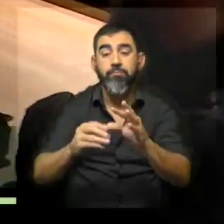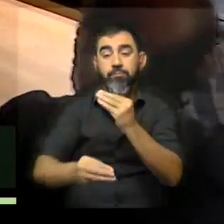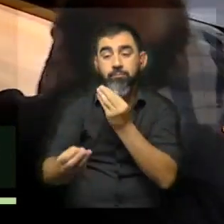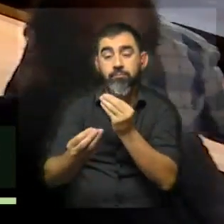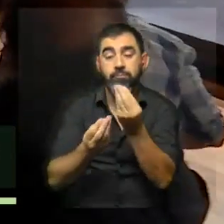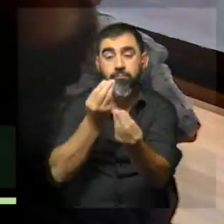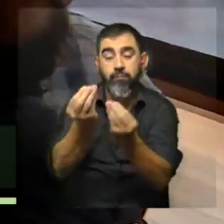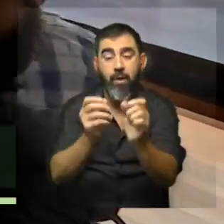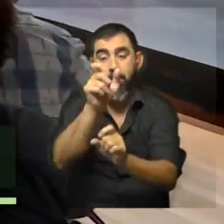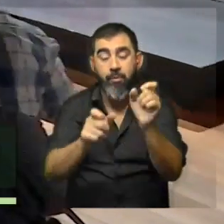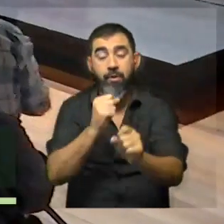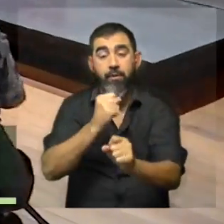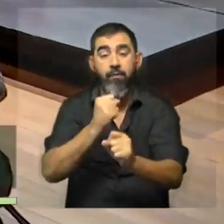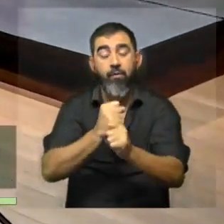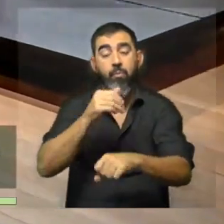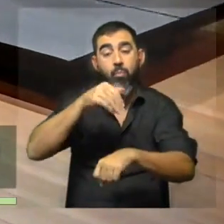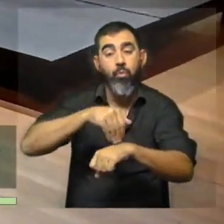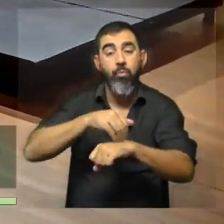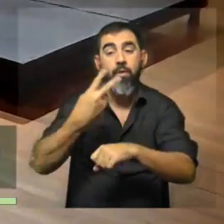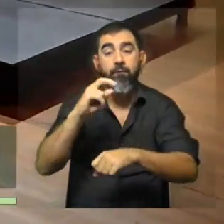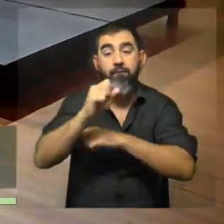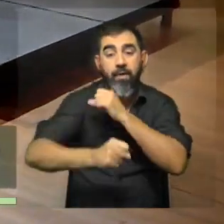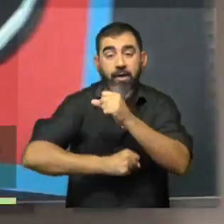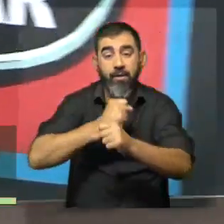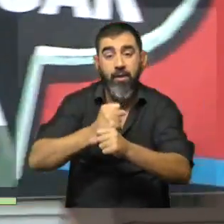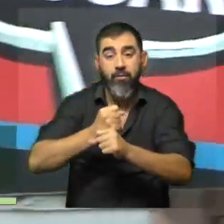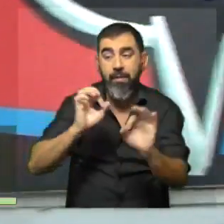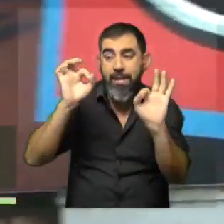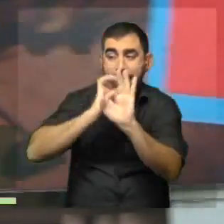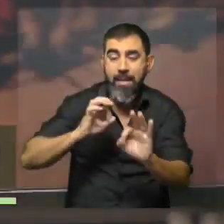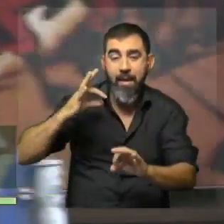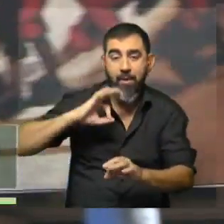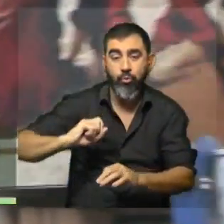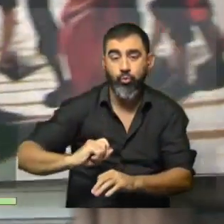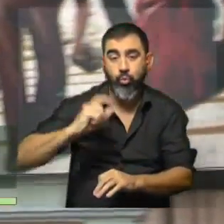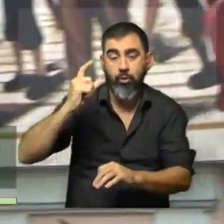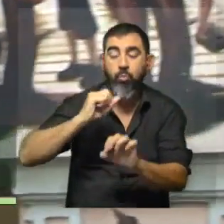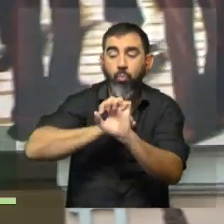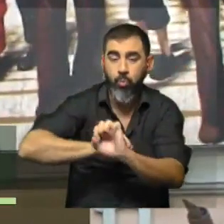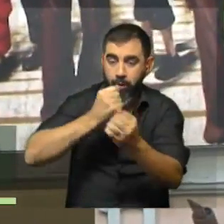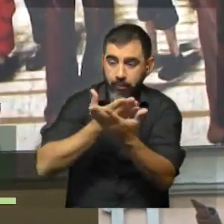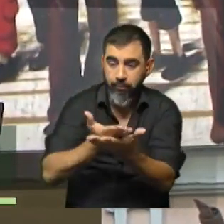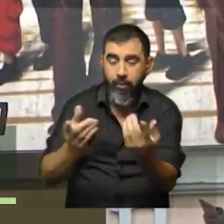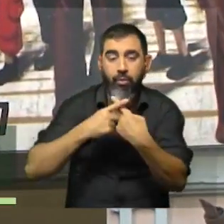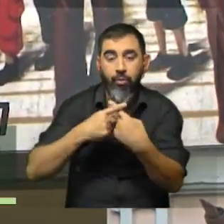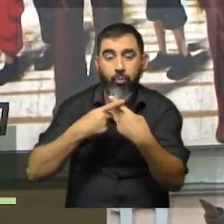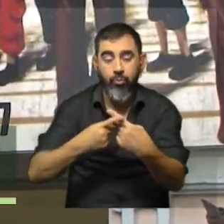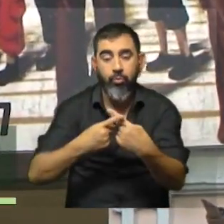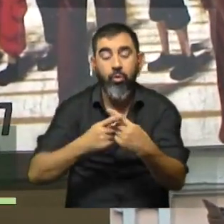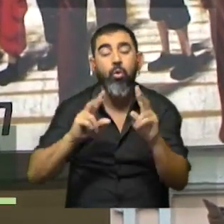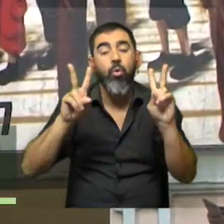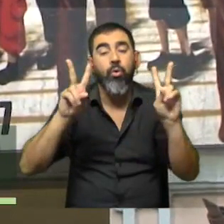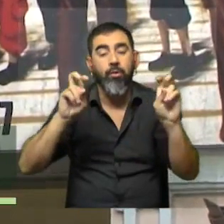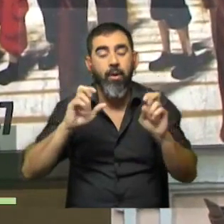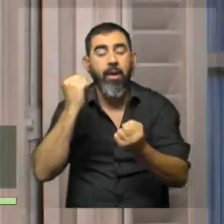la Administración municipal para que los trabajadores municipales después de veinte años sin tener aumento real de salario podamos ponerlo arriba de la mesa obviamente la condición económica